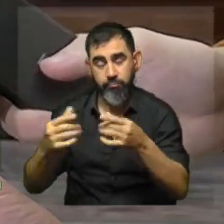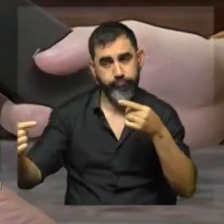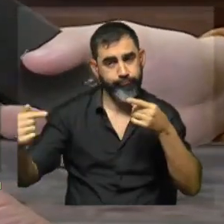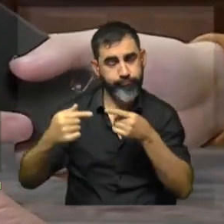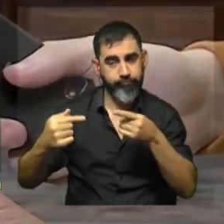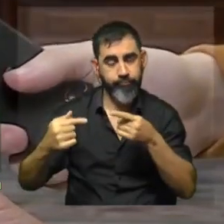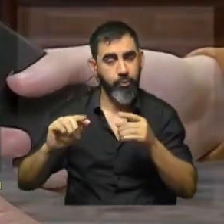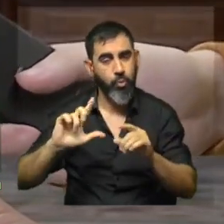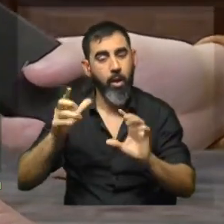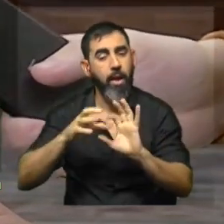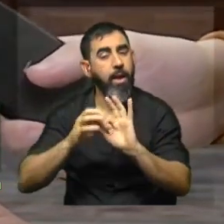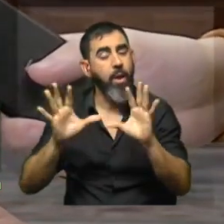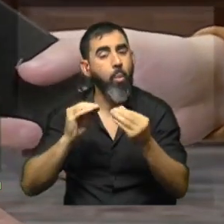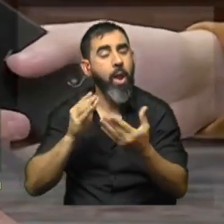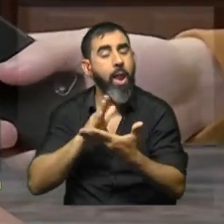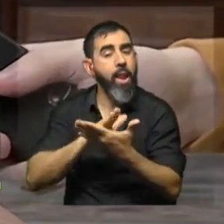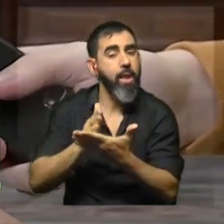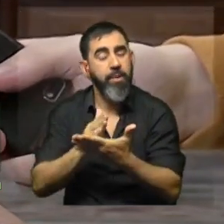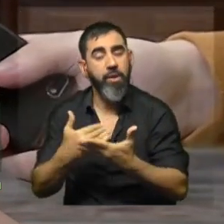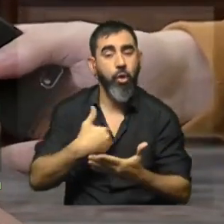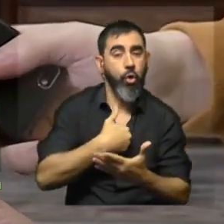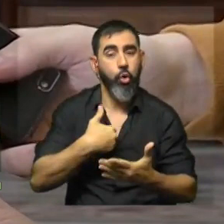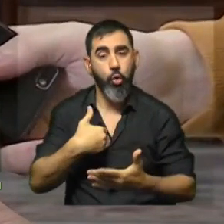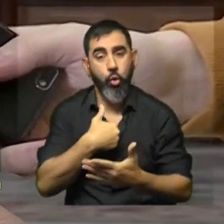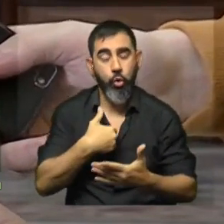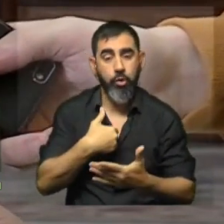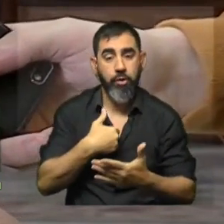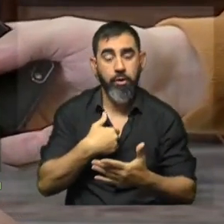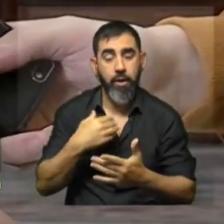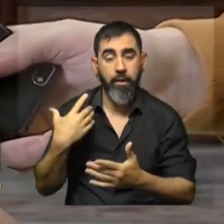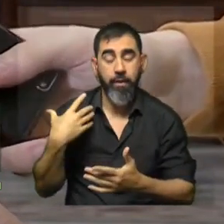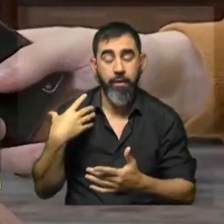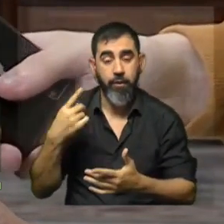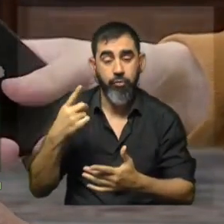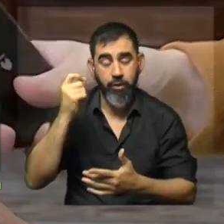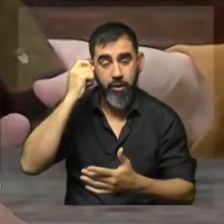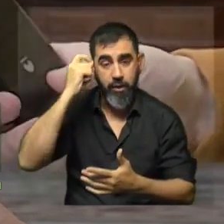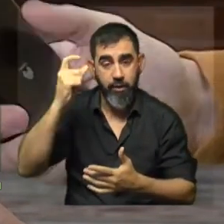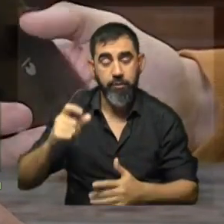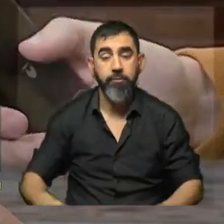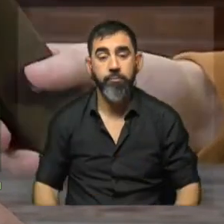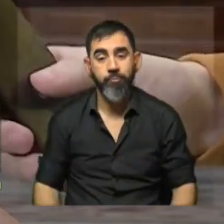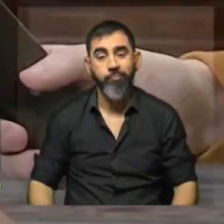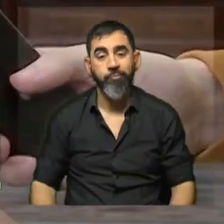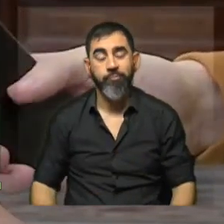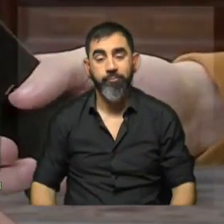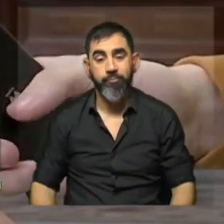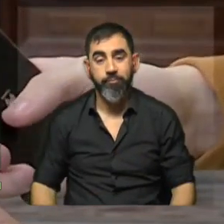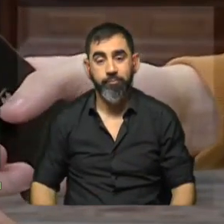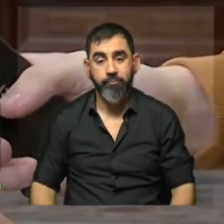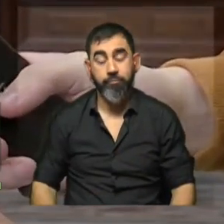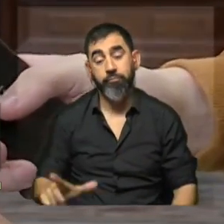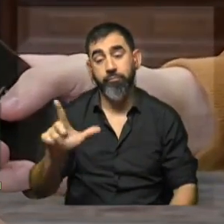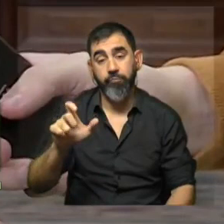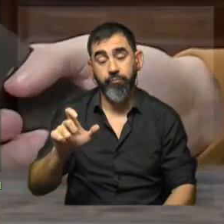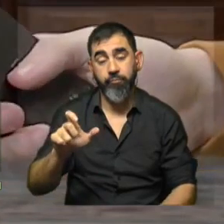contradictorio. No queda claro el límite de los roles de la Dirección de Inteligencia Estratégica del Estado. Y obviamente